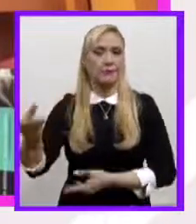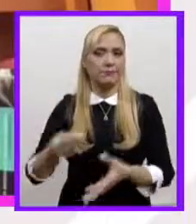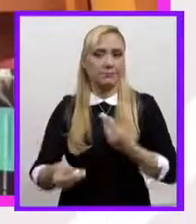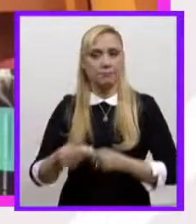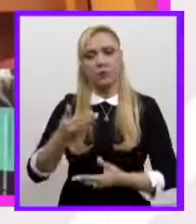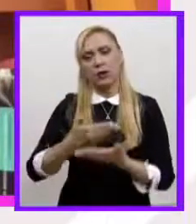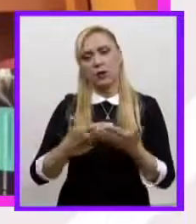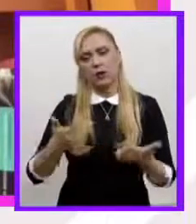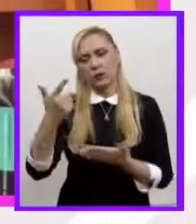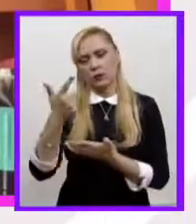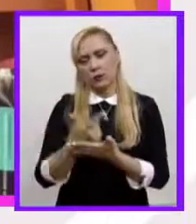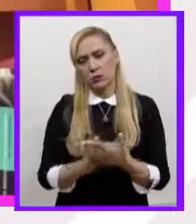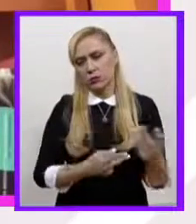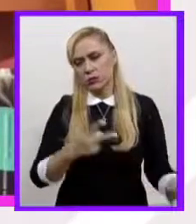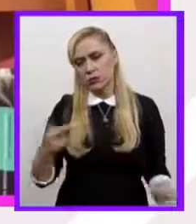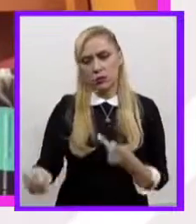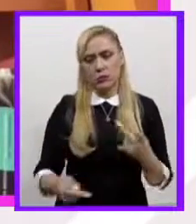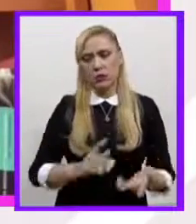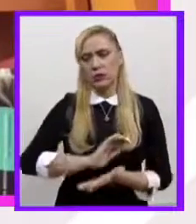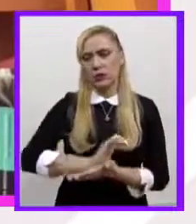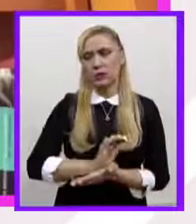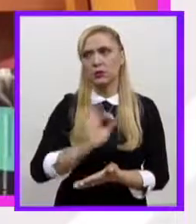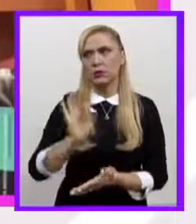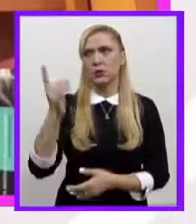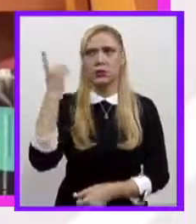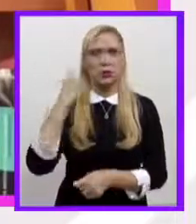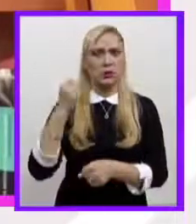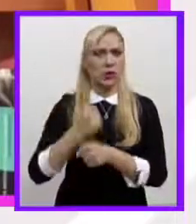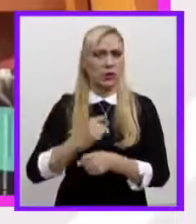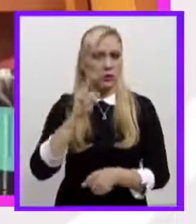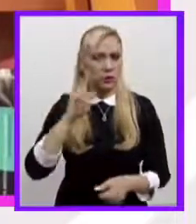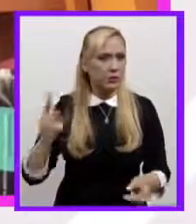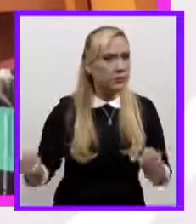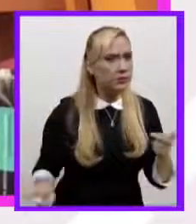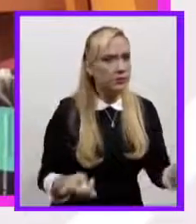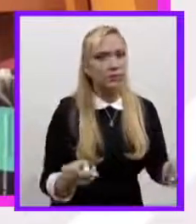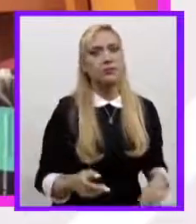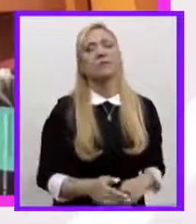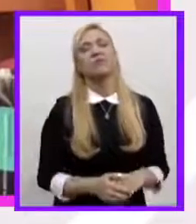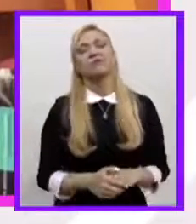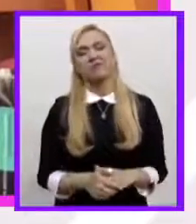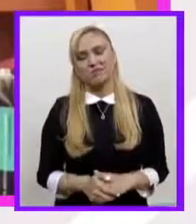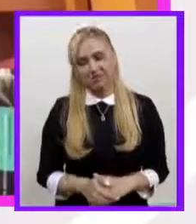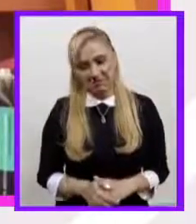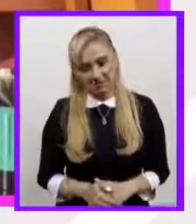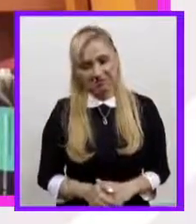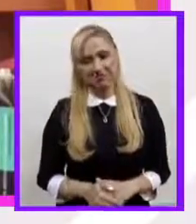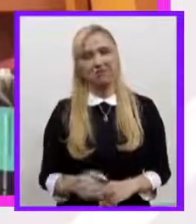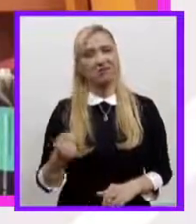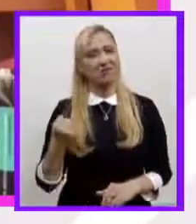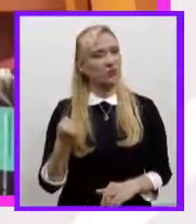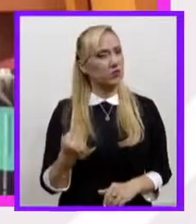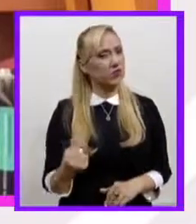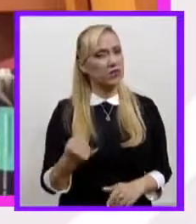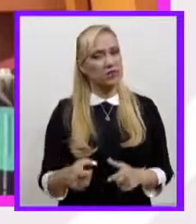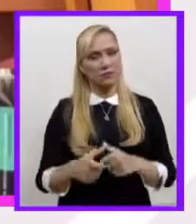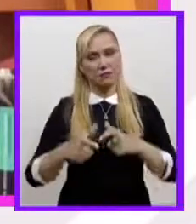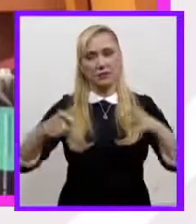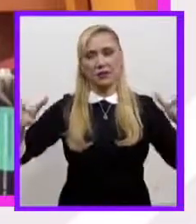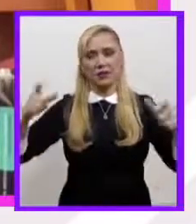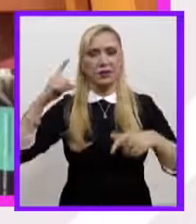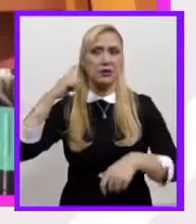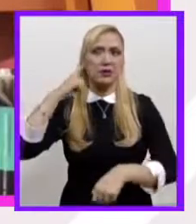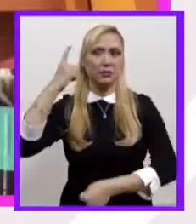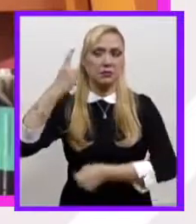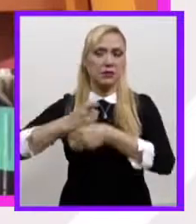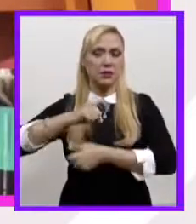los datos de la encuesta sobre discriminación que levantamos el año pasado, también en prevalencia, el trabajo es el primer